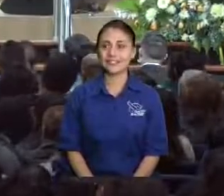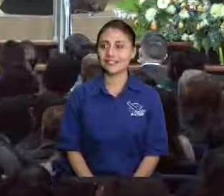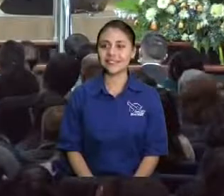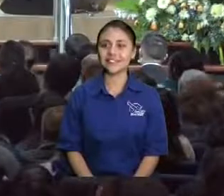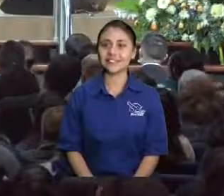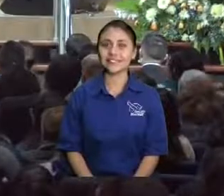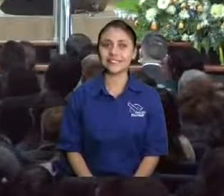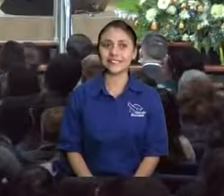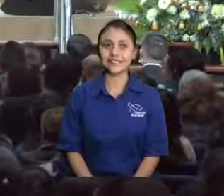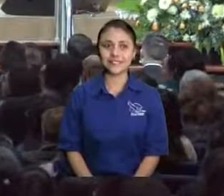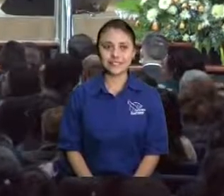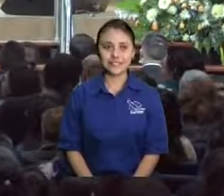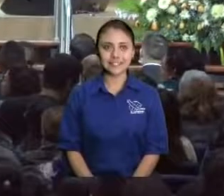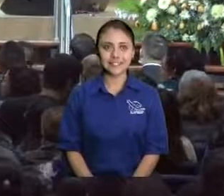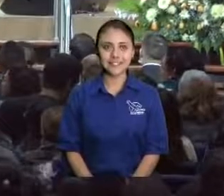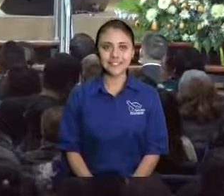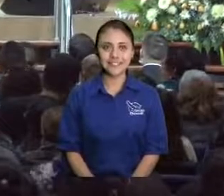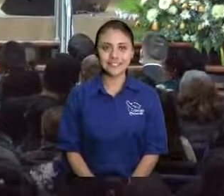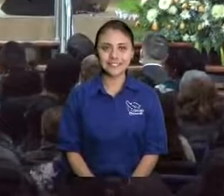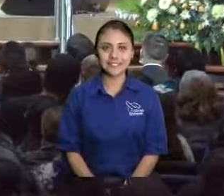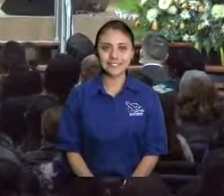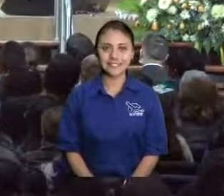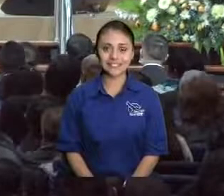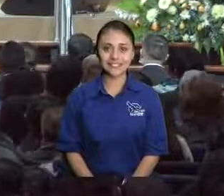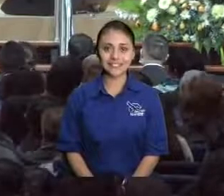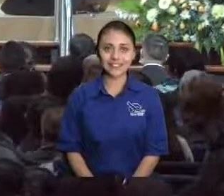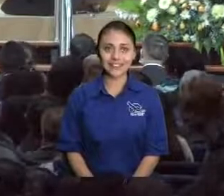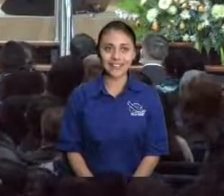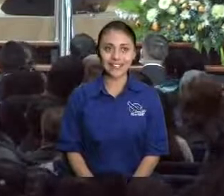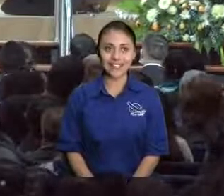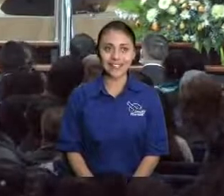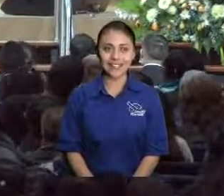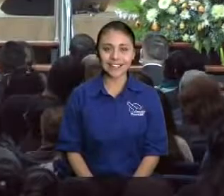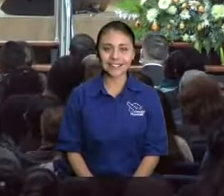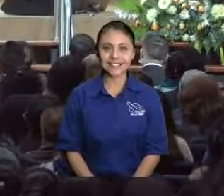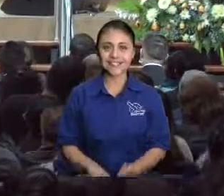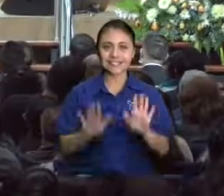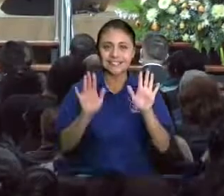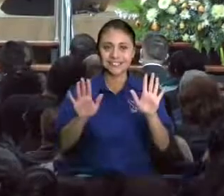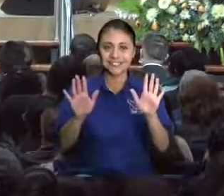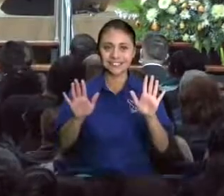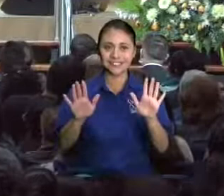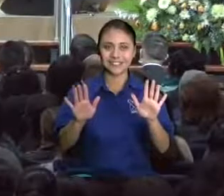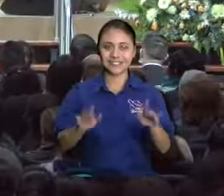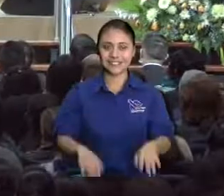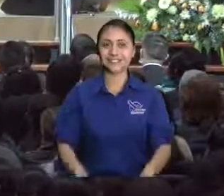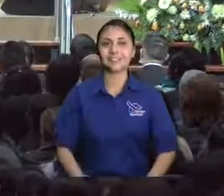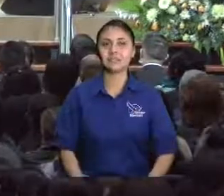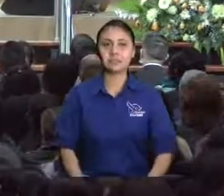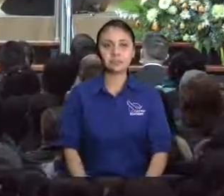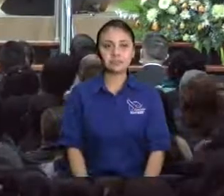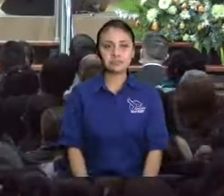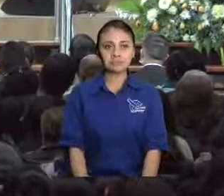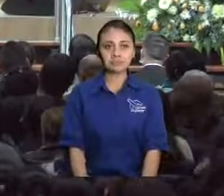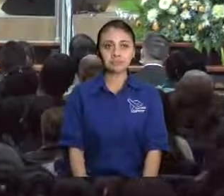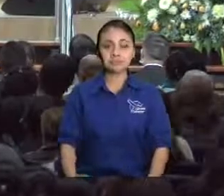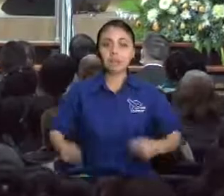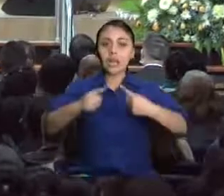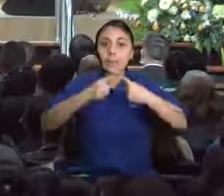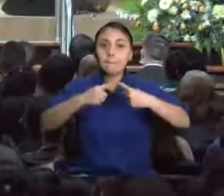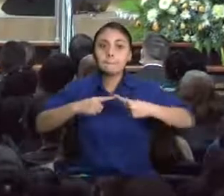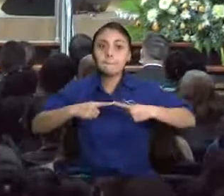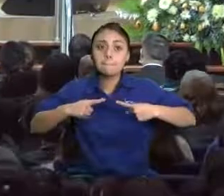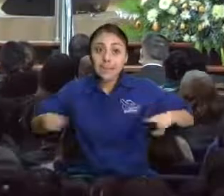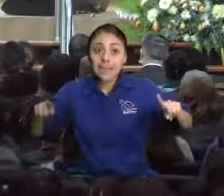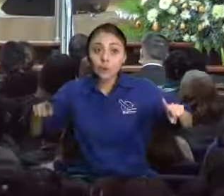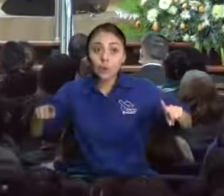No, espere un rato, por favor. Y yo dándole ideas a usted, ay, Dios mío. Pero